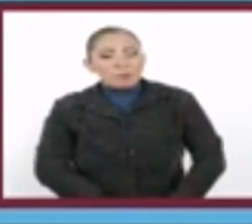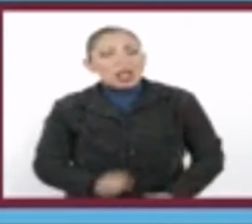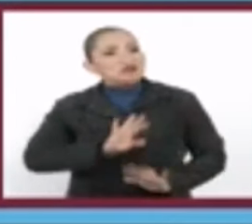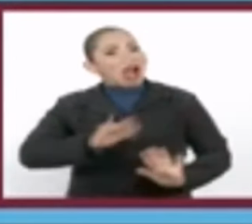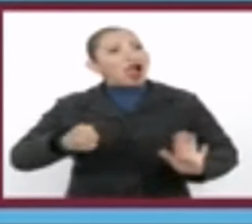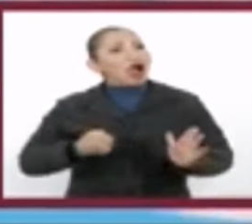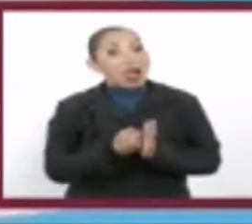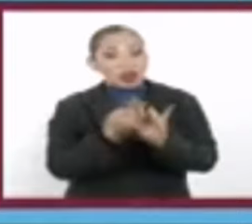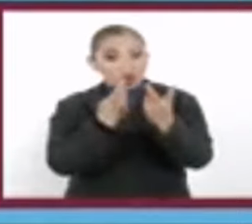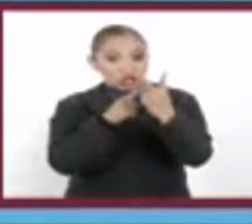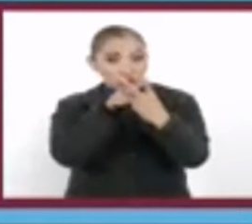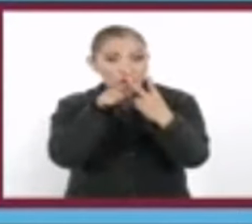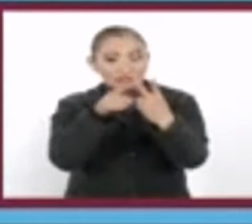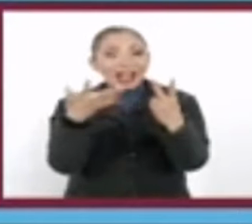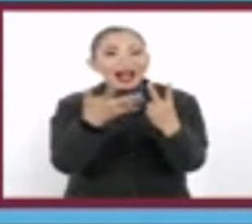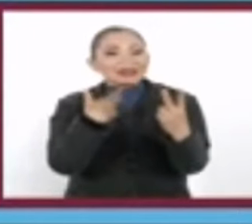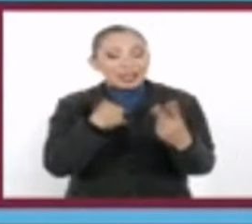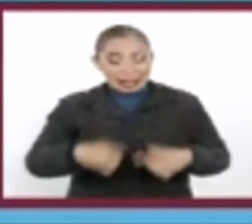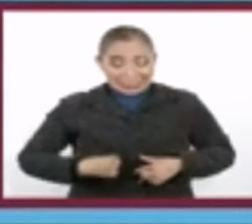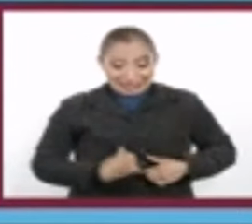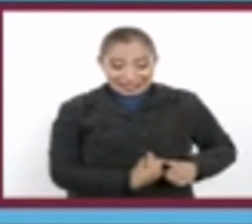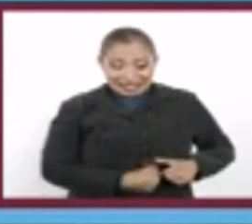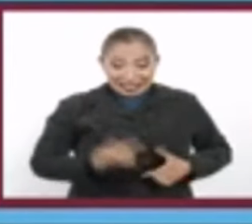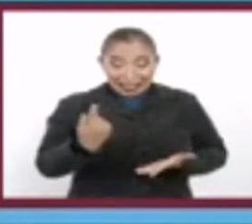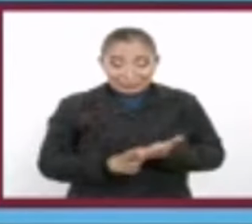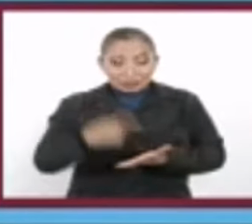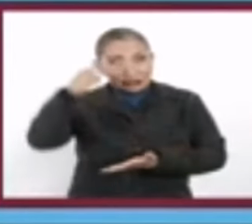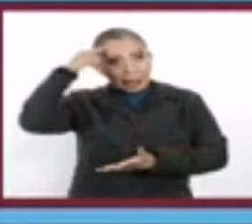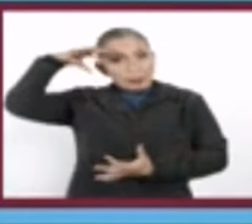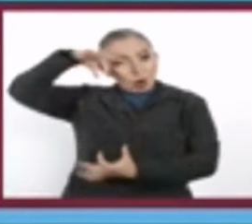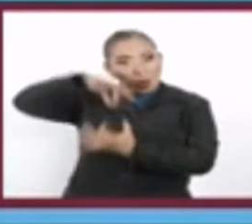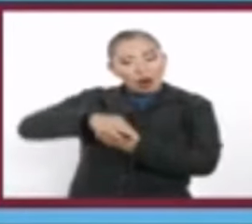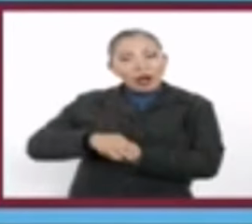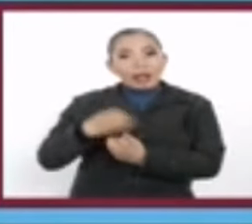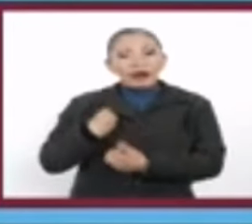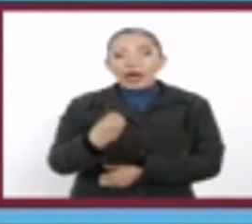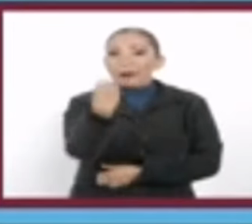hambre-saciedad, la cual se genera en el intestino y en el cerebro por